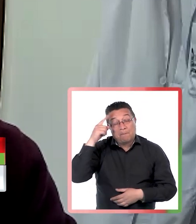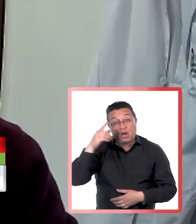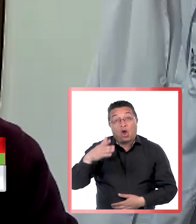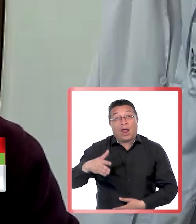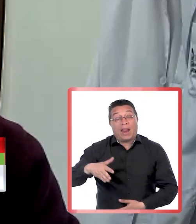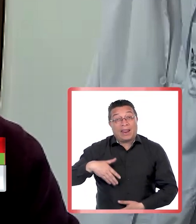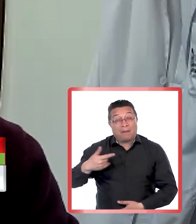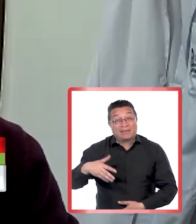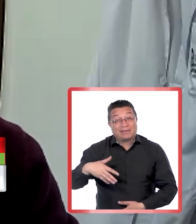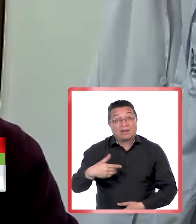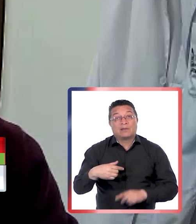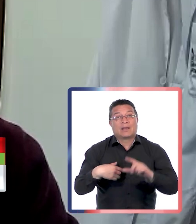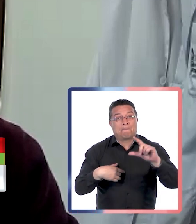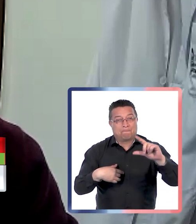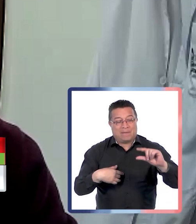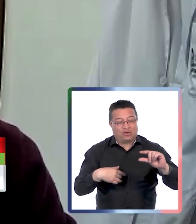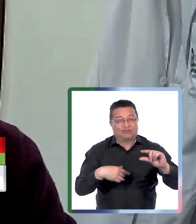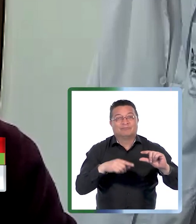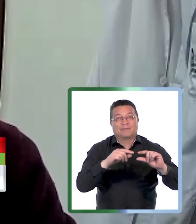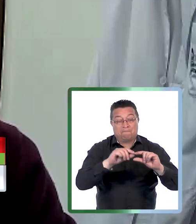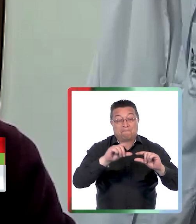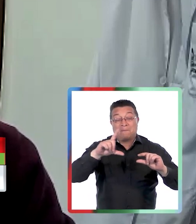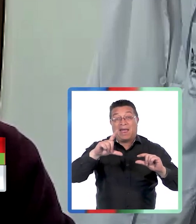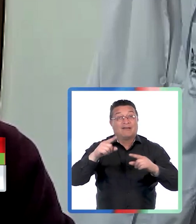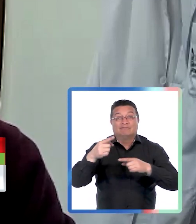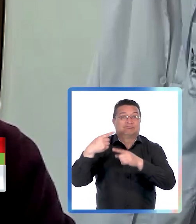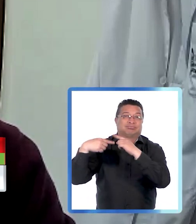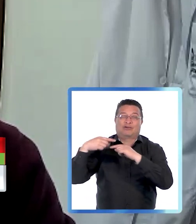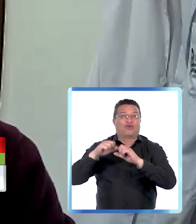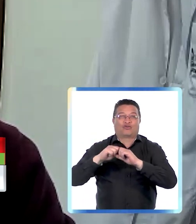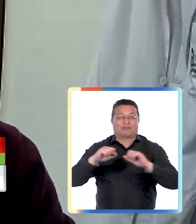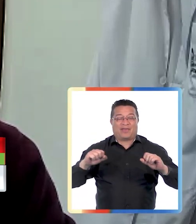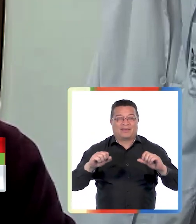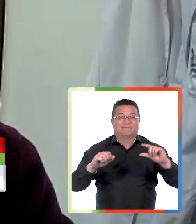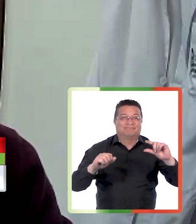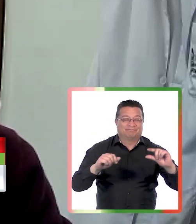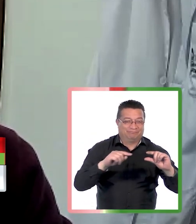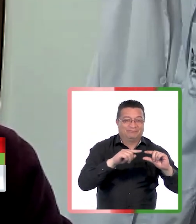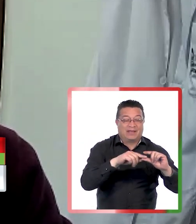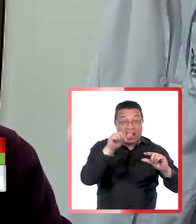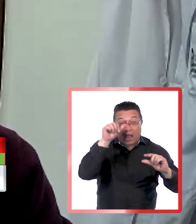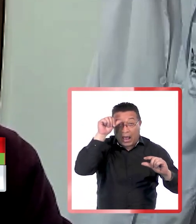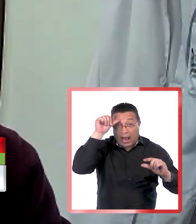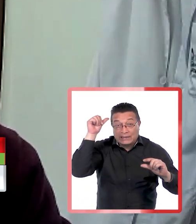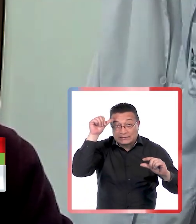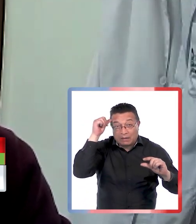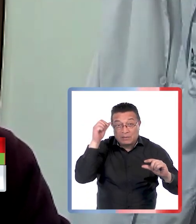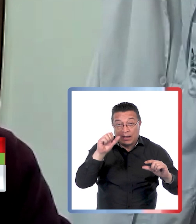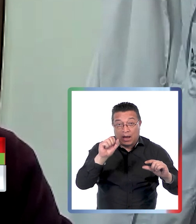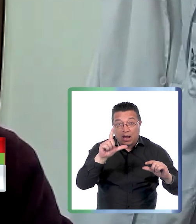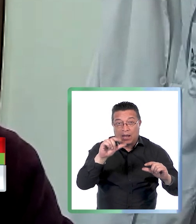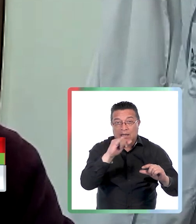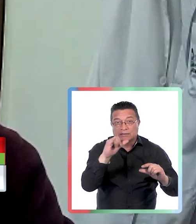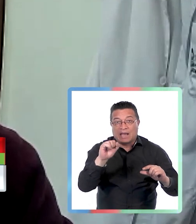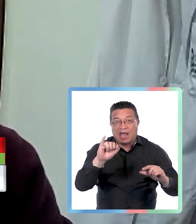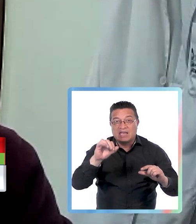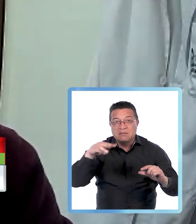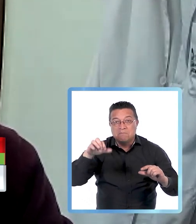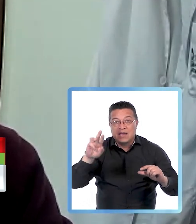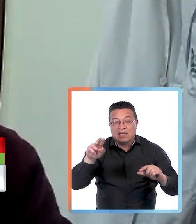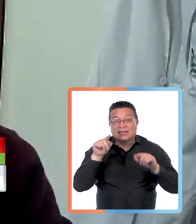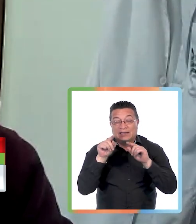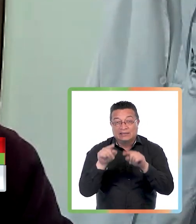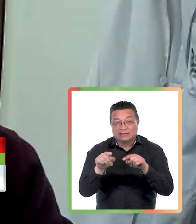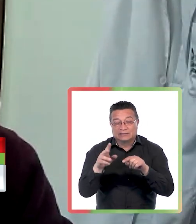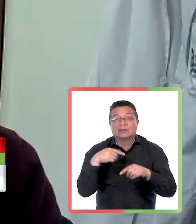pero desgraciadamente no son las más, sino que más bien las menos. Y en ese sentido, el Alzheimer es la